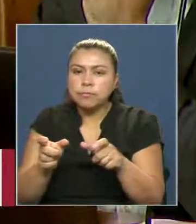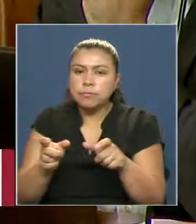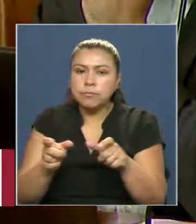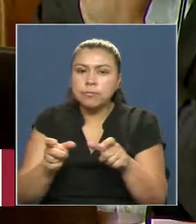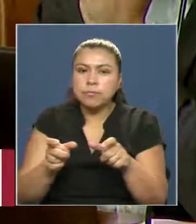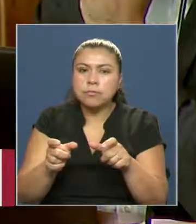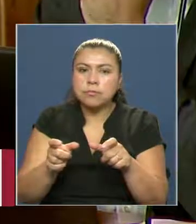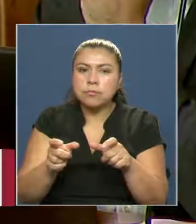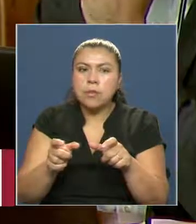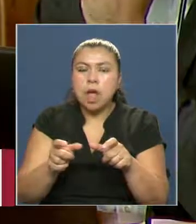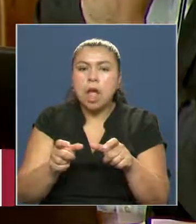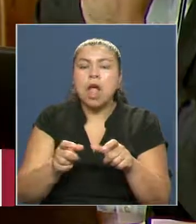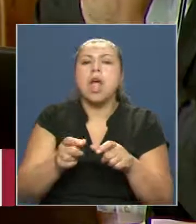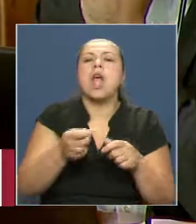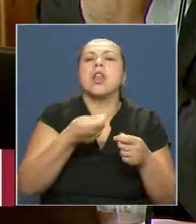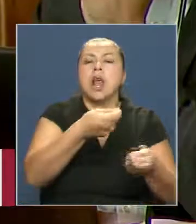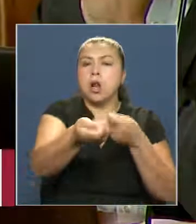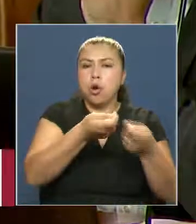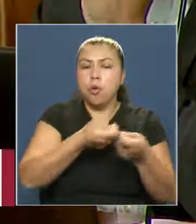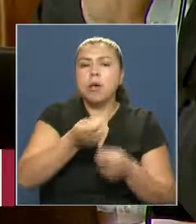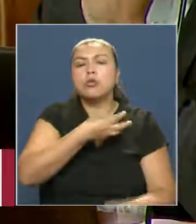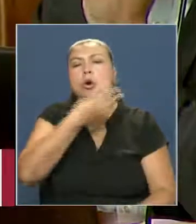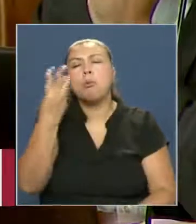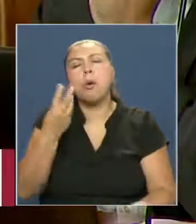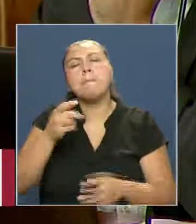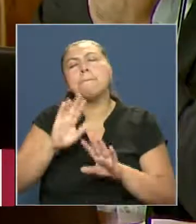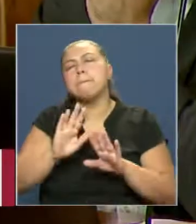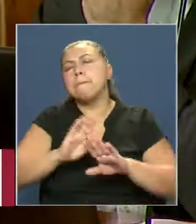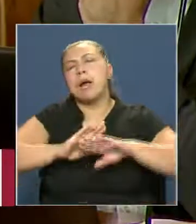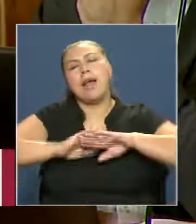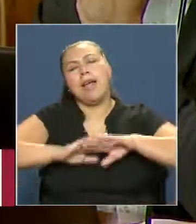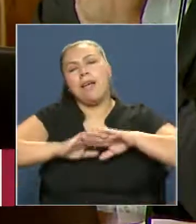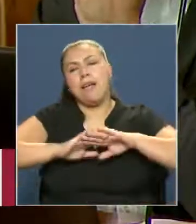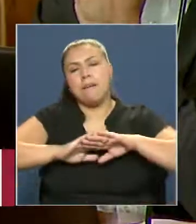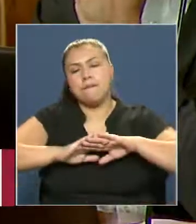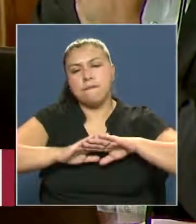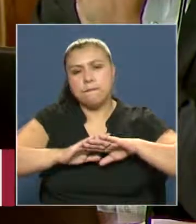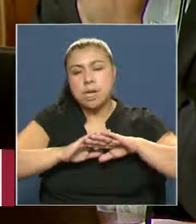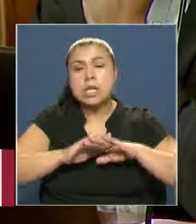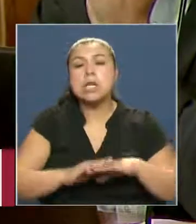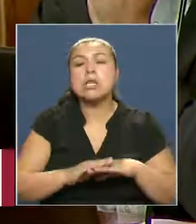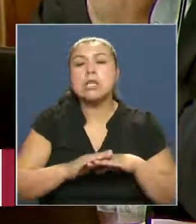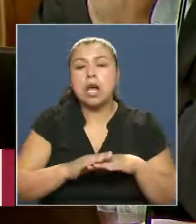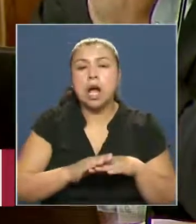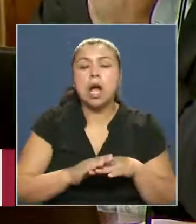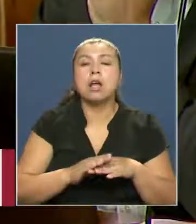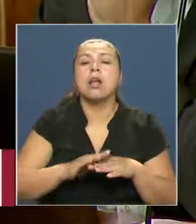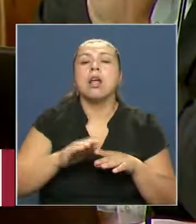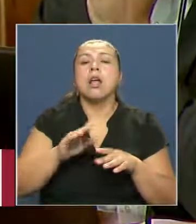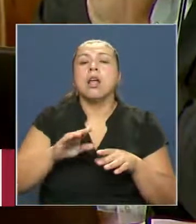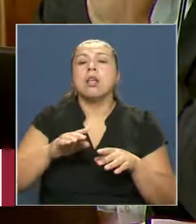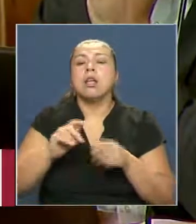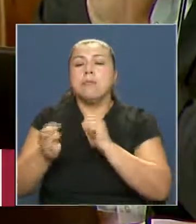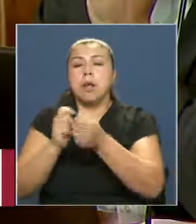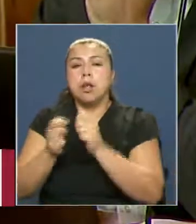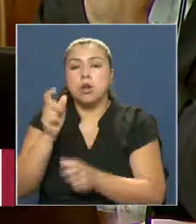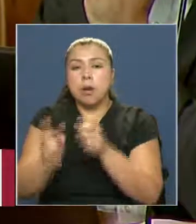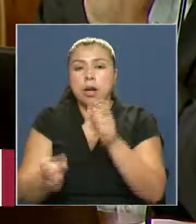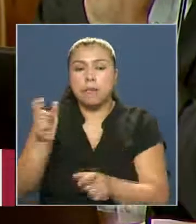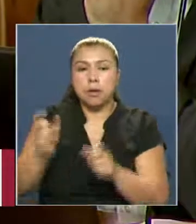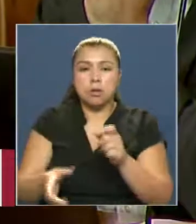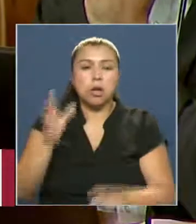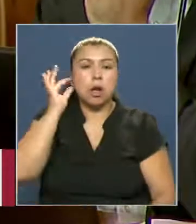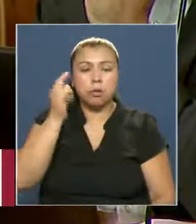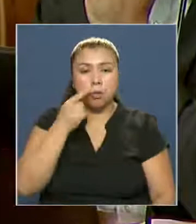estos centros comerciales para no seguir exponiendo la situación de seguridad y salud de aquellos trabajadores y trabajadoras.